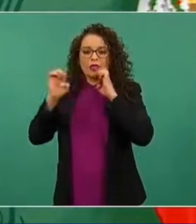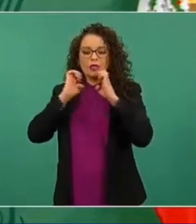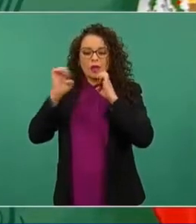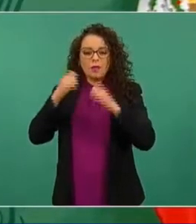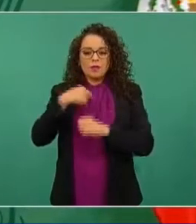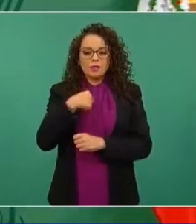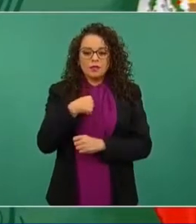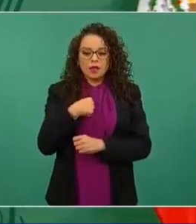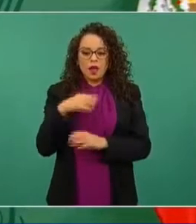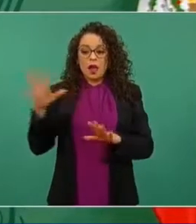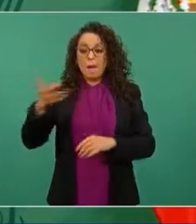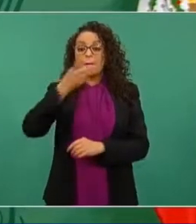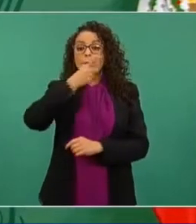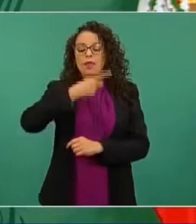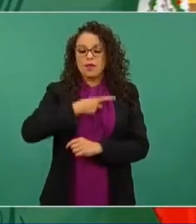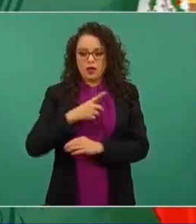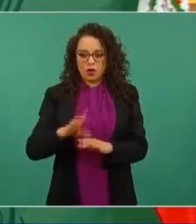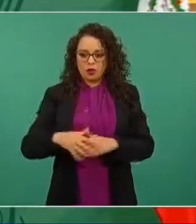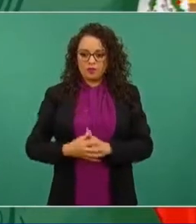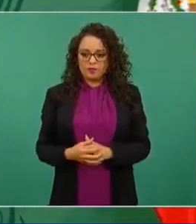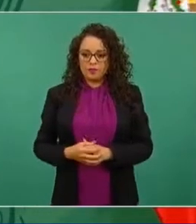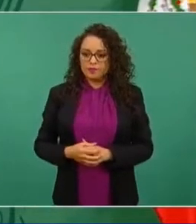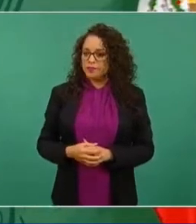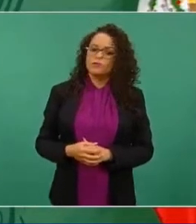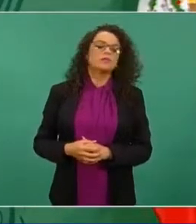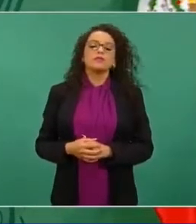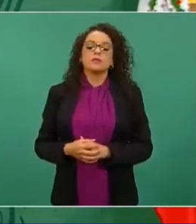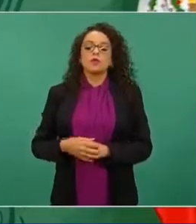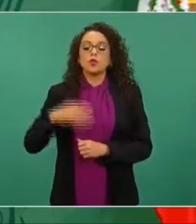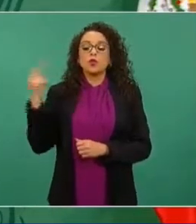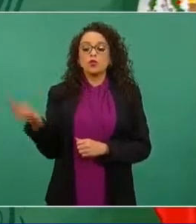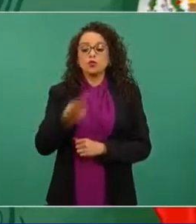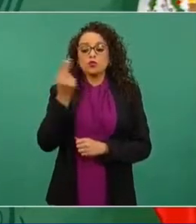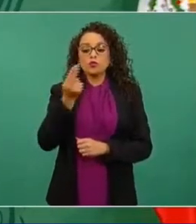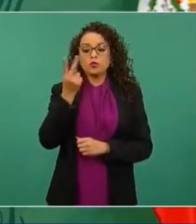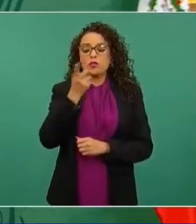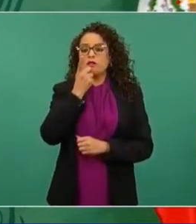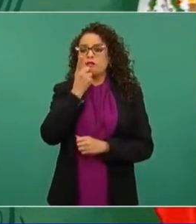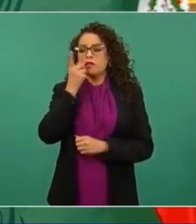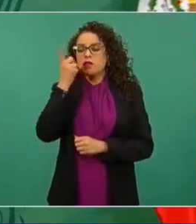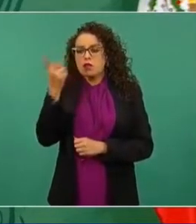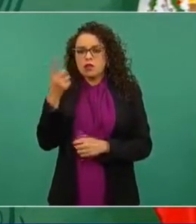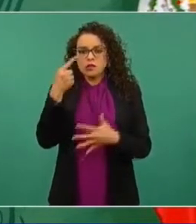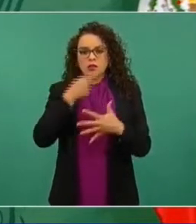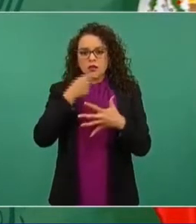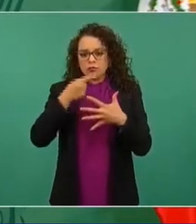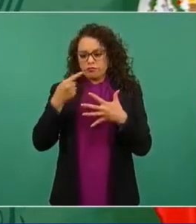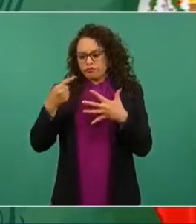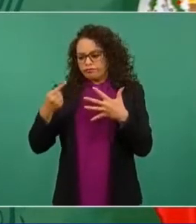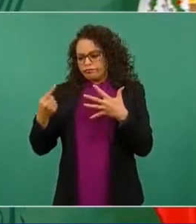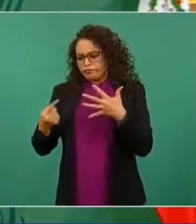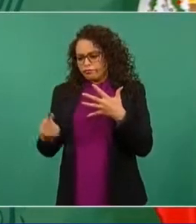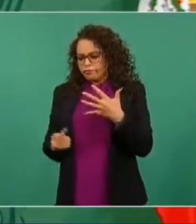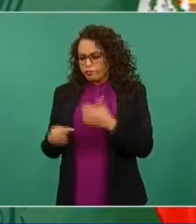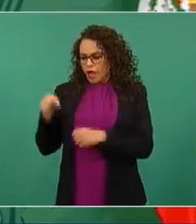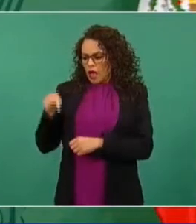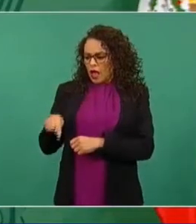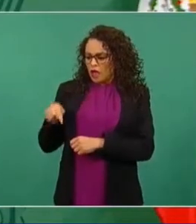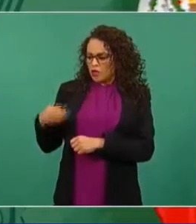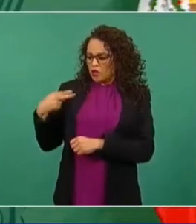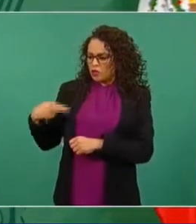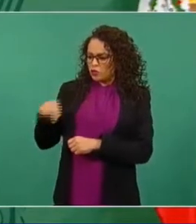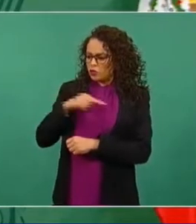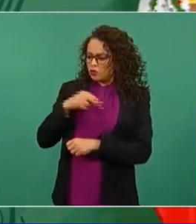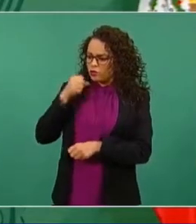y al aire me dijo: usted comenta de que aquí los medios